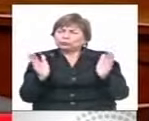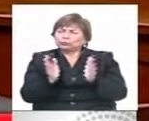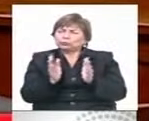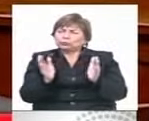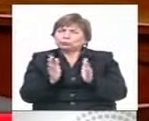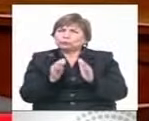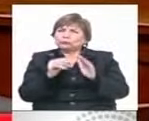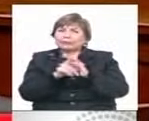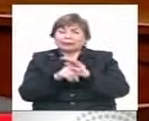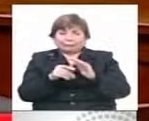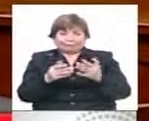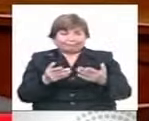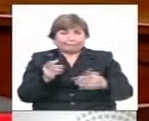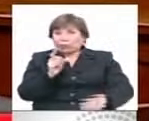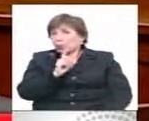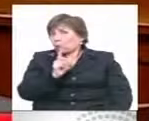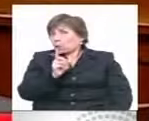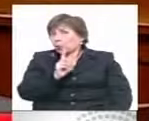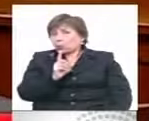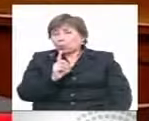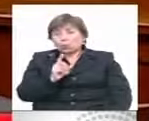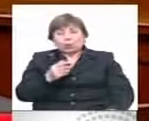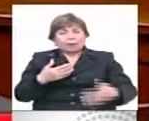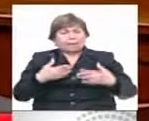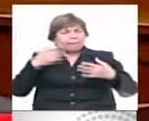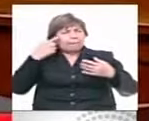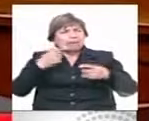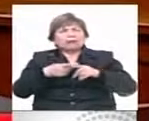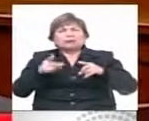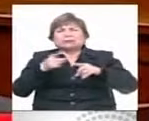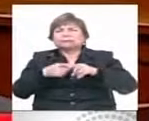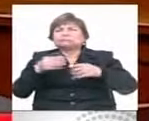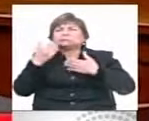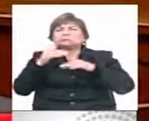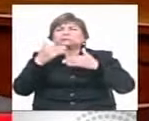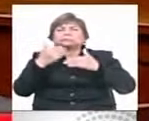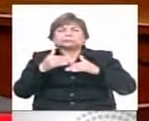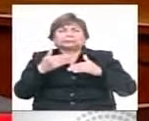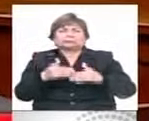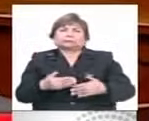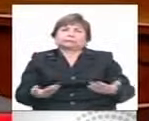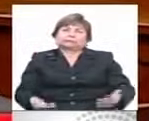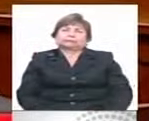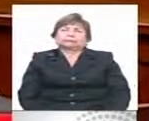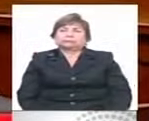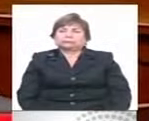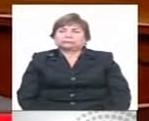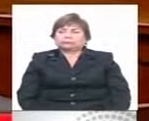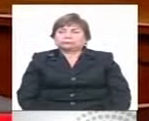a escala y no siga estableciéndose medidas temporales para su formalización.